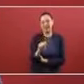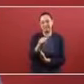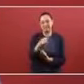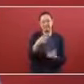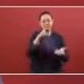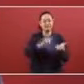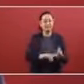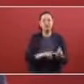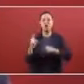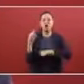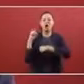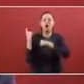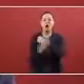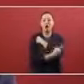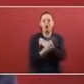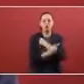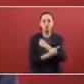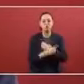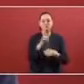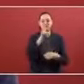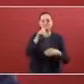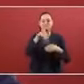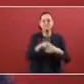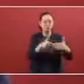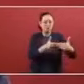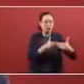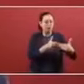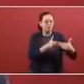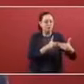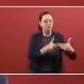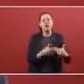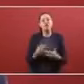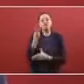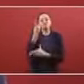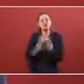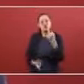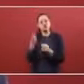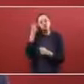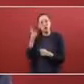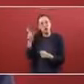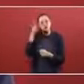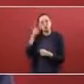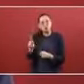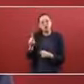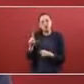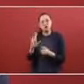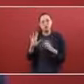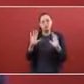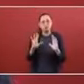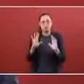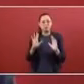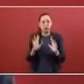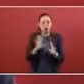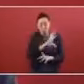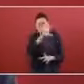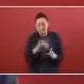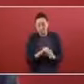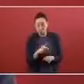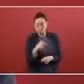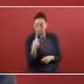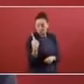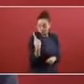reserva en automático las copropiedades o las el patrimonio que no es